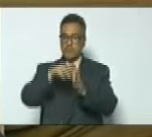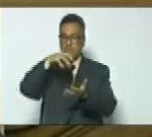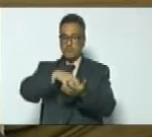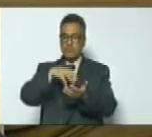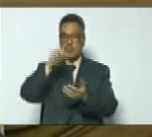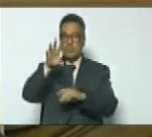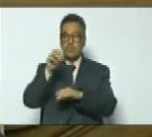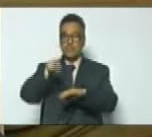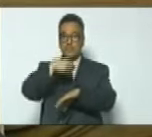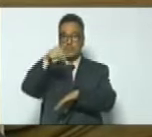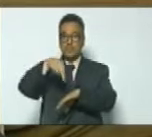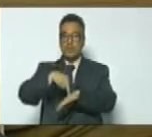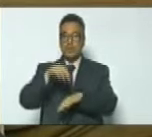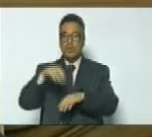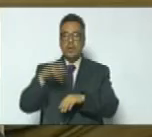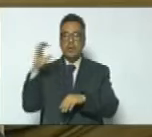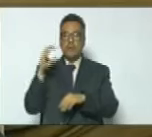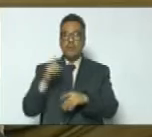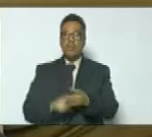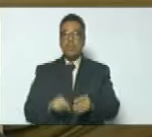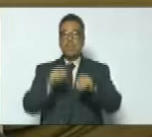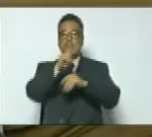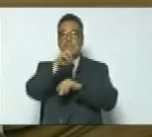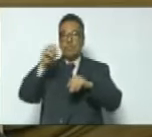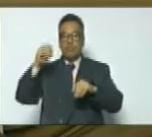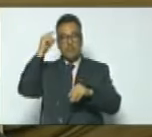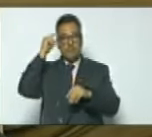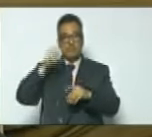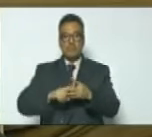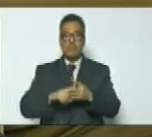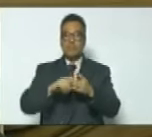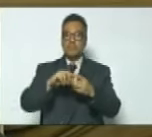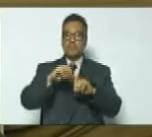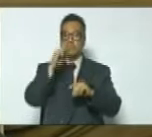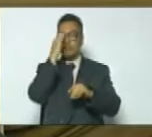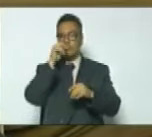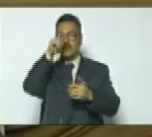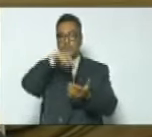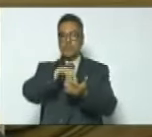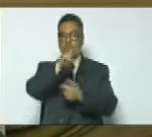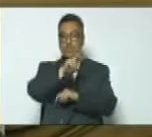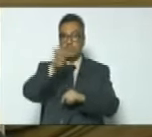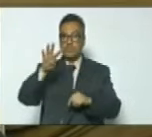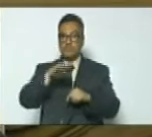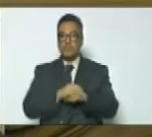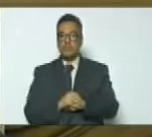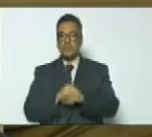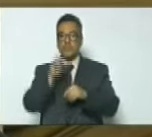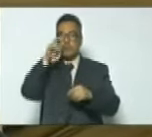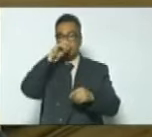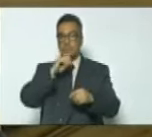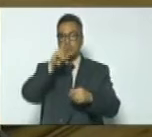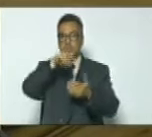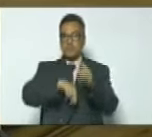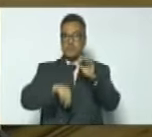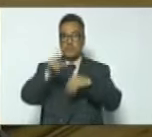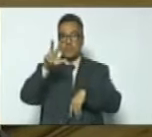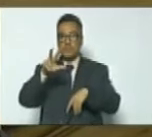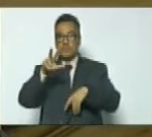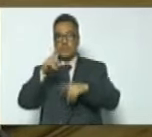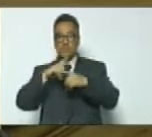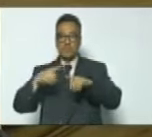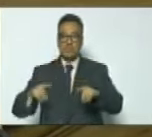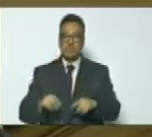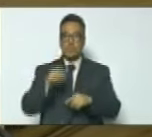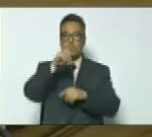de la Asamblea Nacional en Caracas a los 20 días del mes de febrero de 2024, años 213 de la